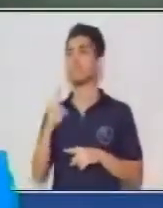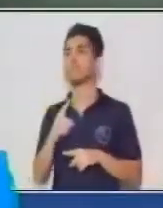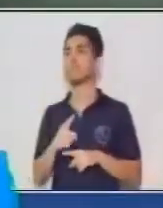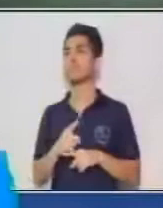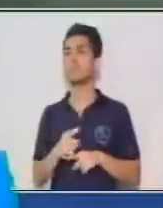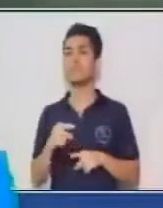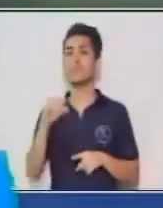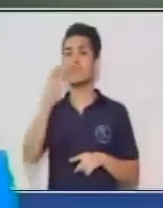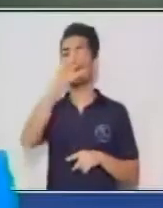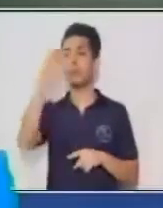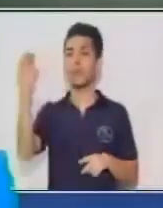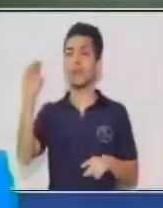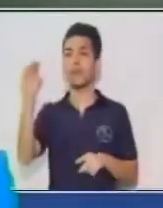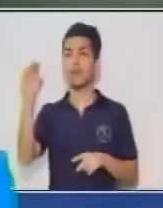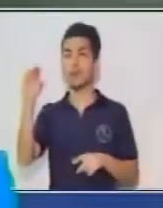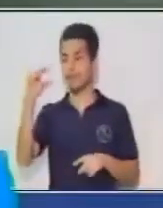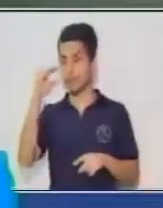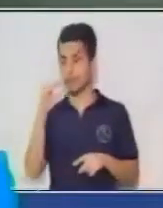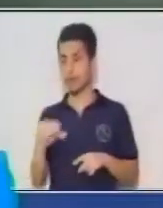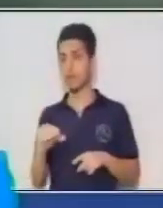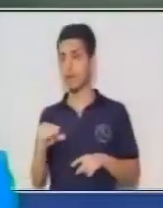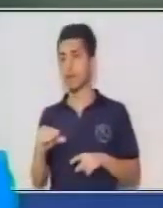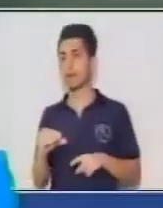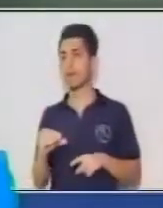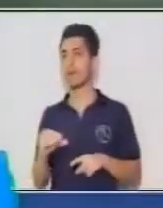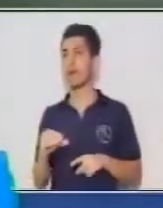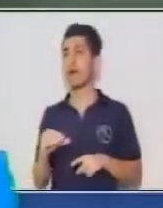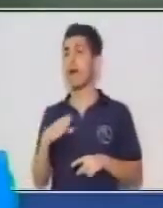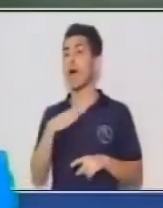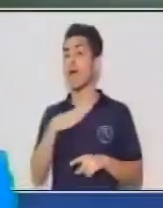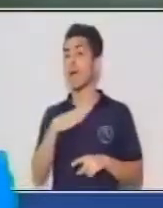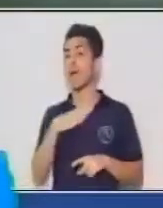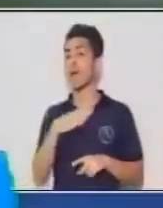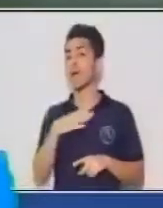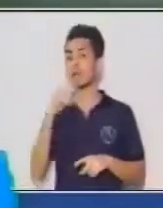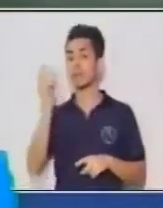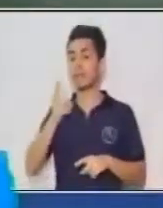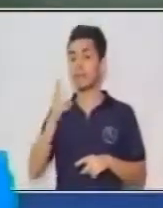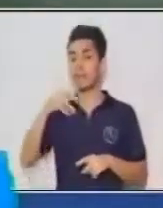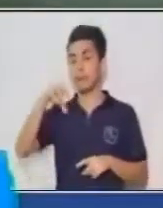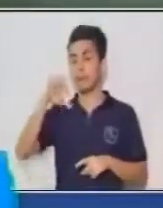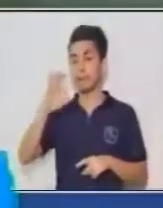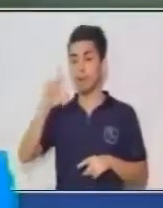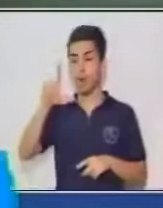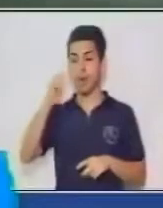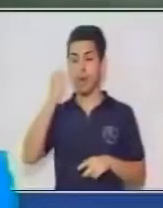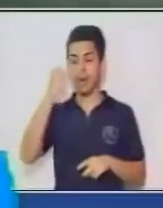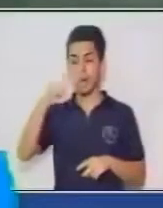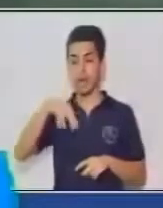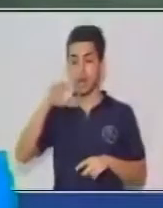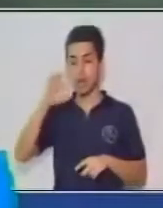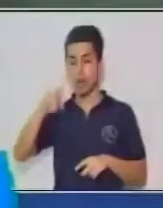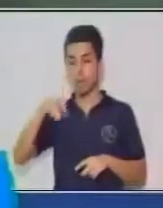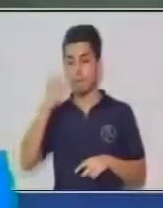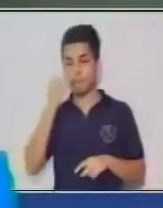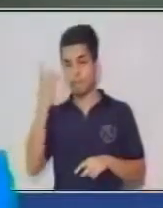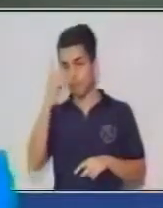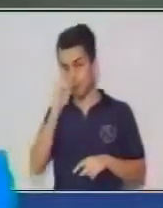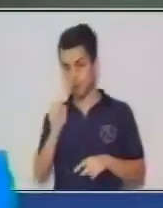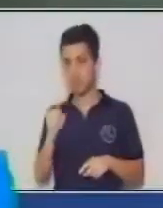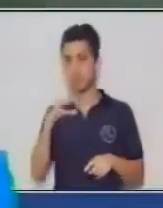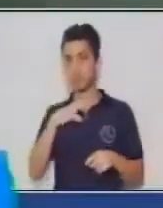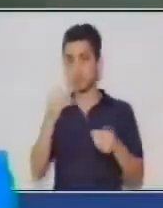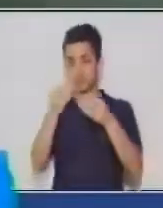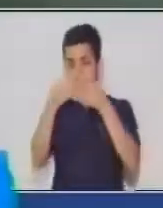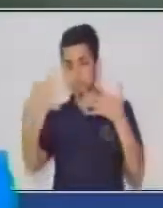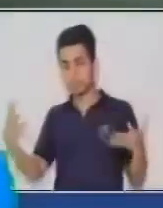que en el numerador y en el denominador hay polinomios, hay expresiones